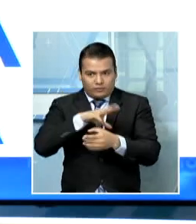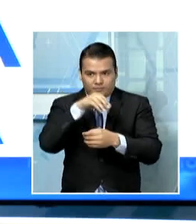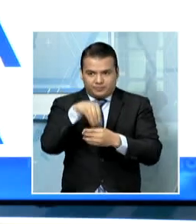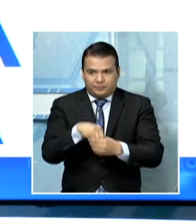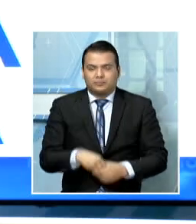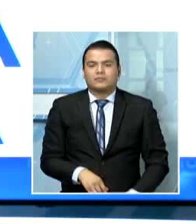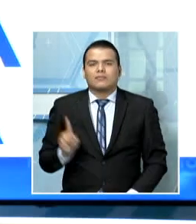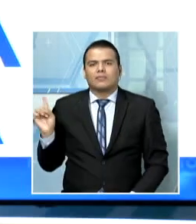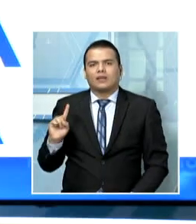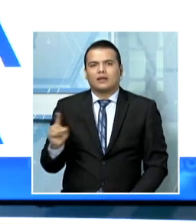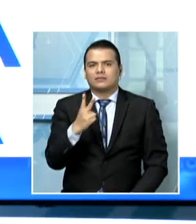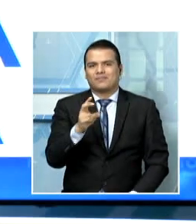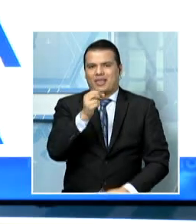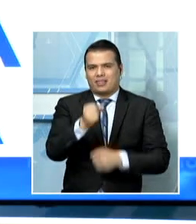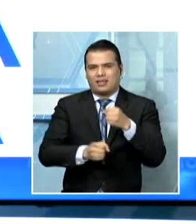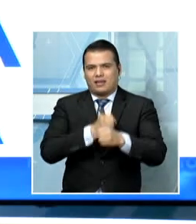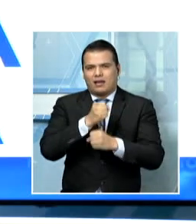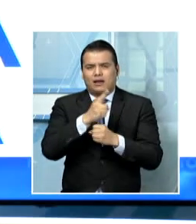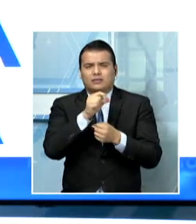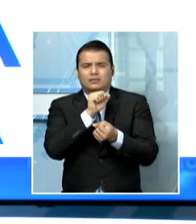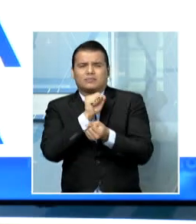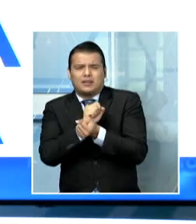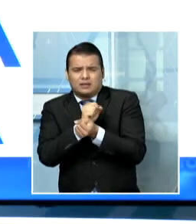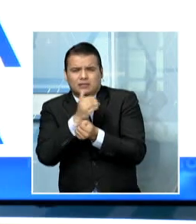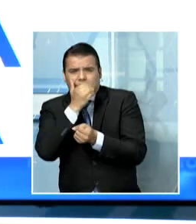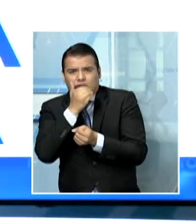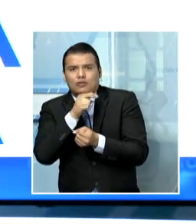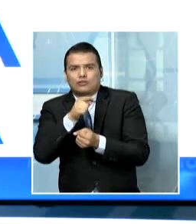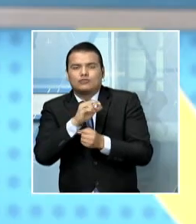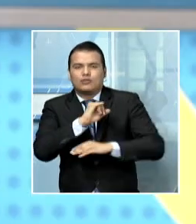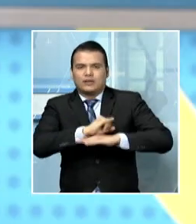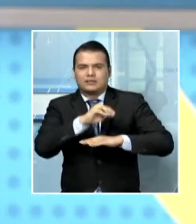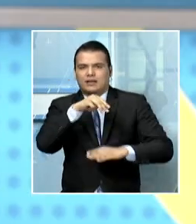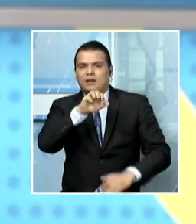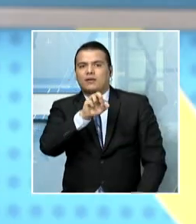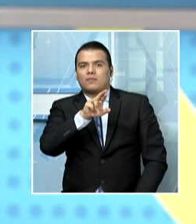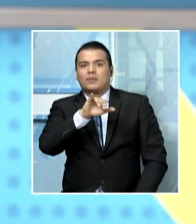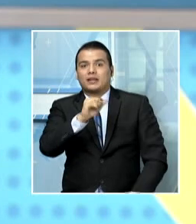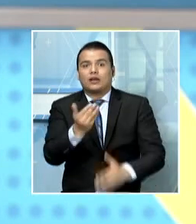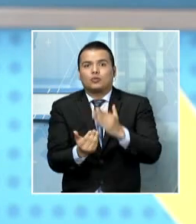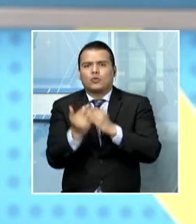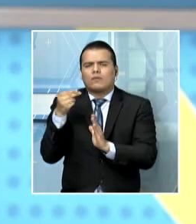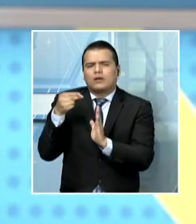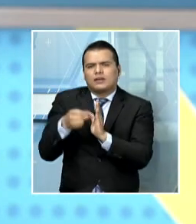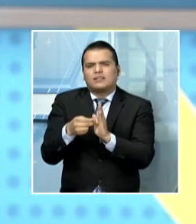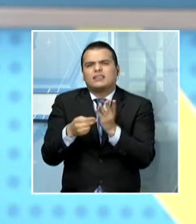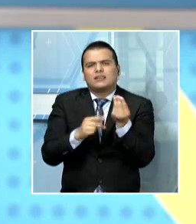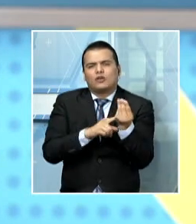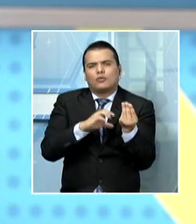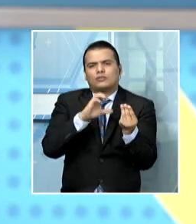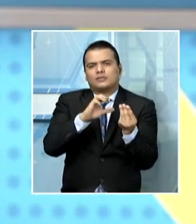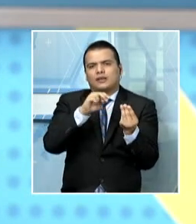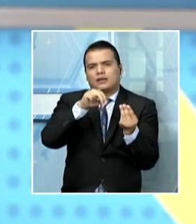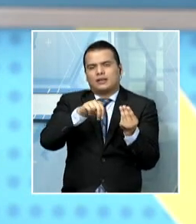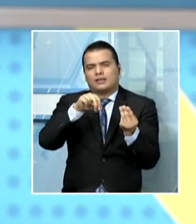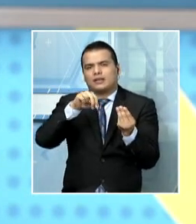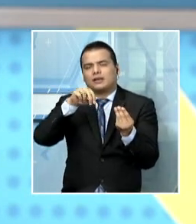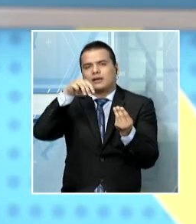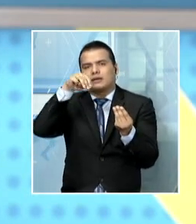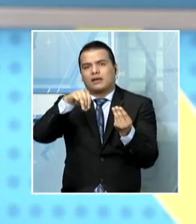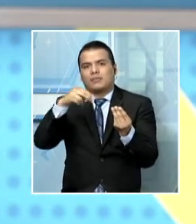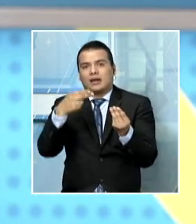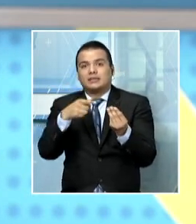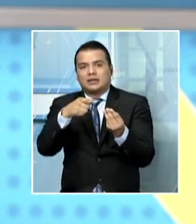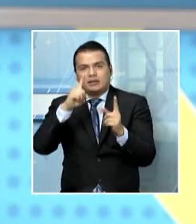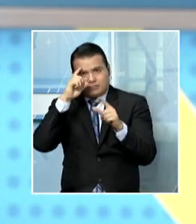20 años después del secuestro en la iglesia la maria nace la reunión un documental del centro nacional de memoria histórica y la universidad